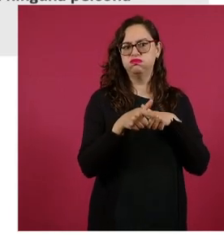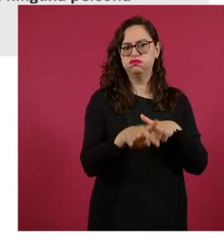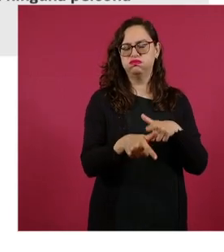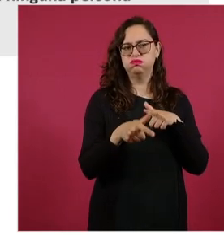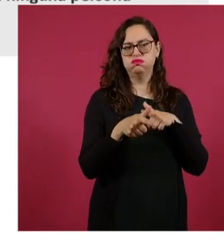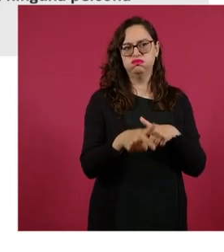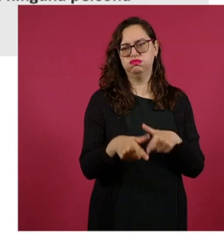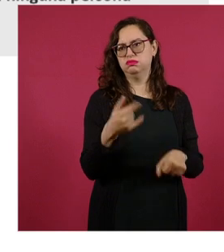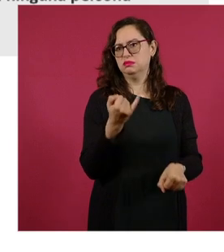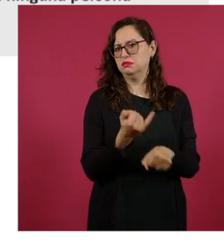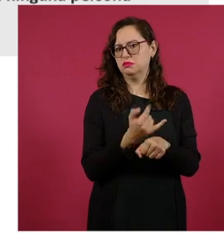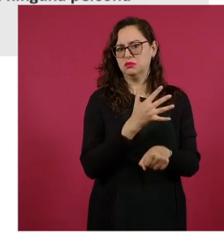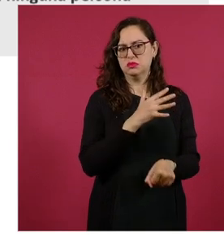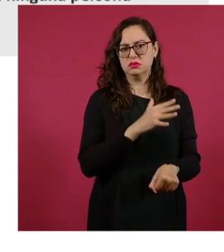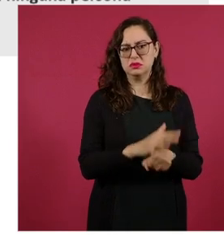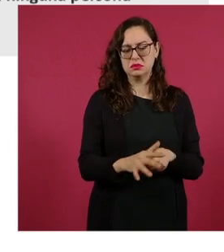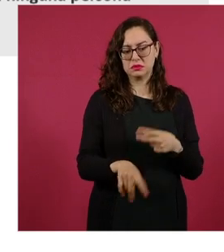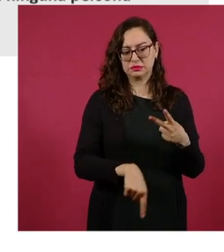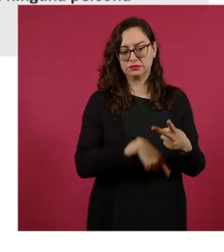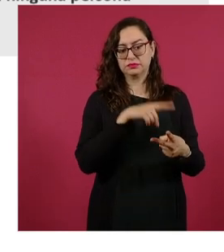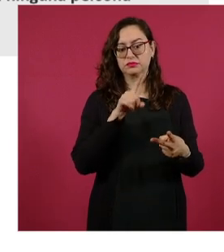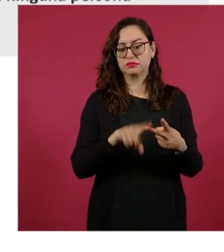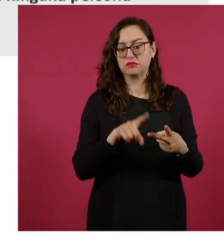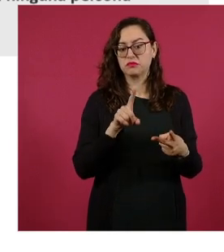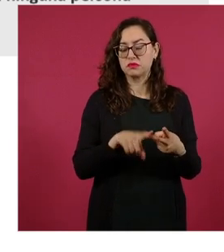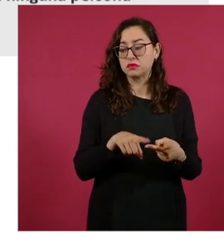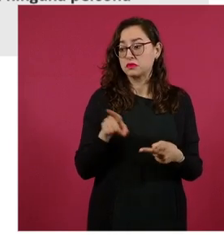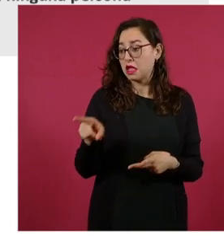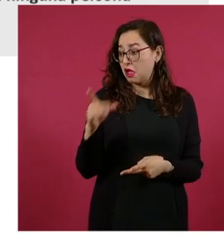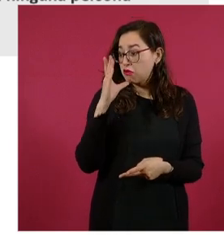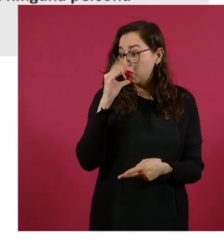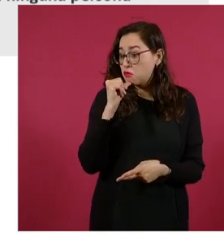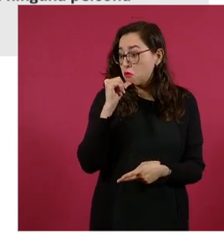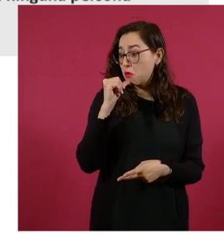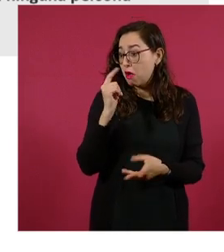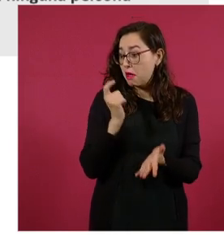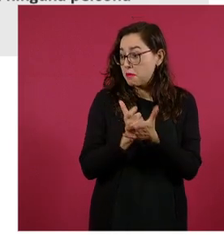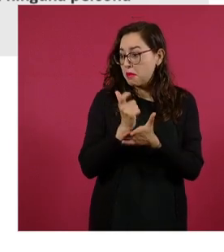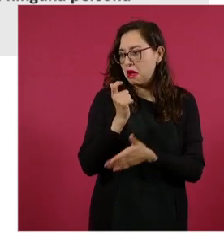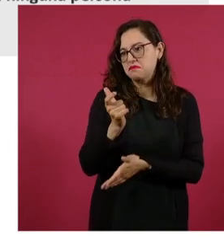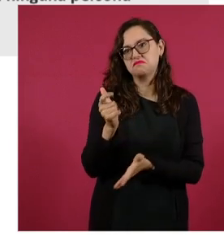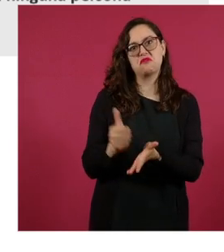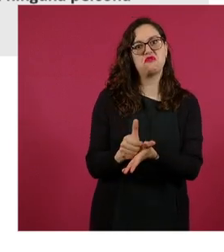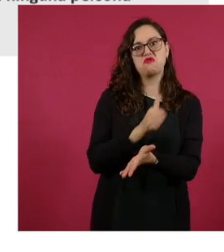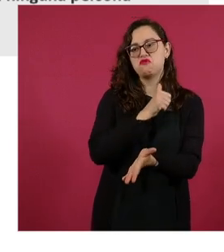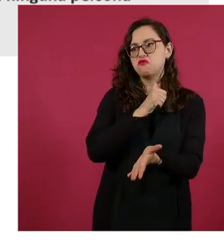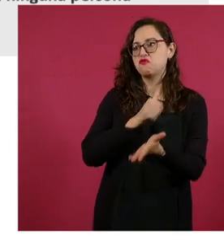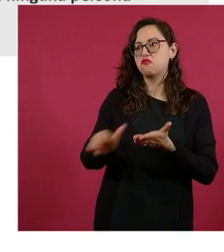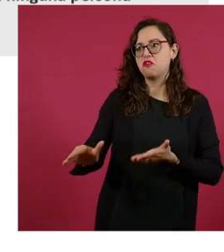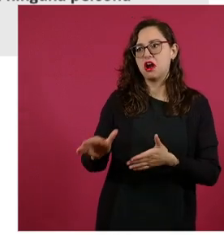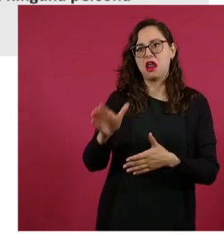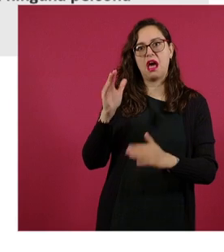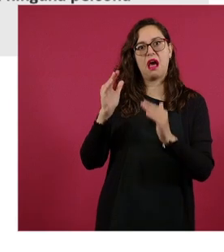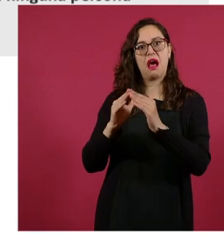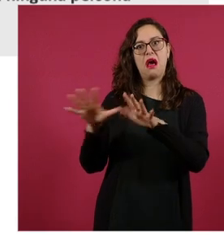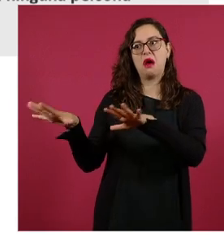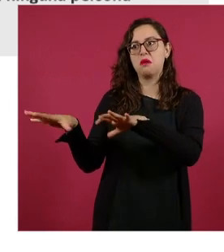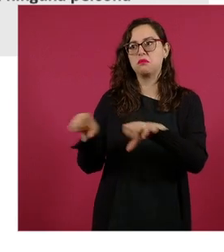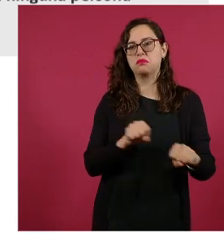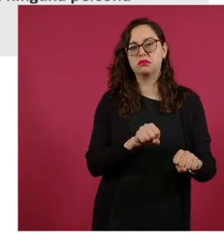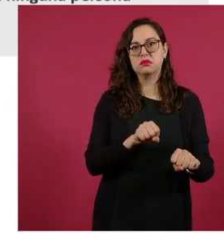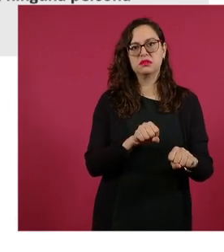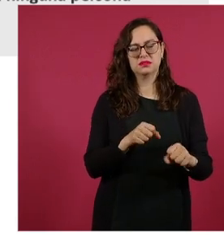parecía un éxito desalojar a las personas cuando es claramente un fracaso para el Estado. Y por eso nos dedicamos a hacer